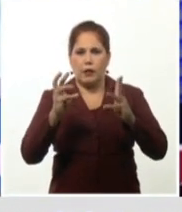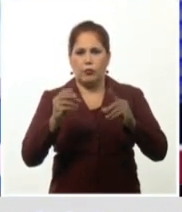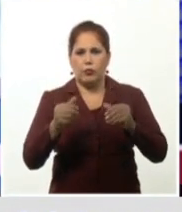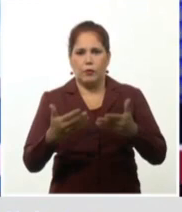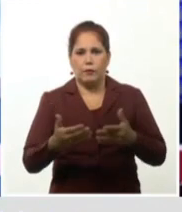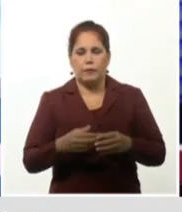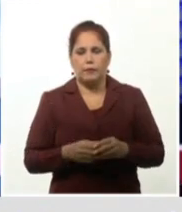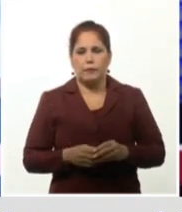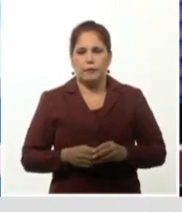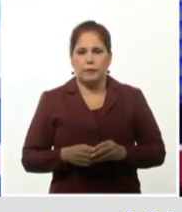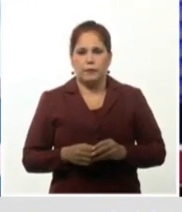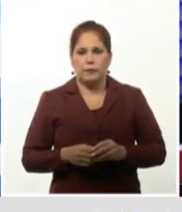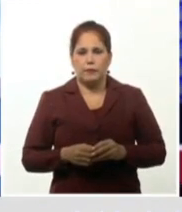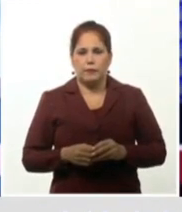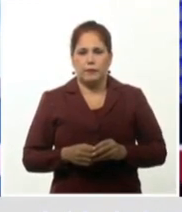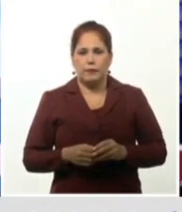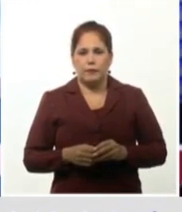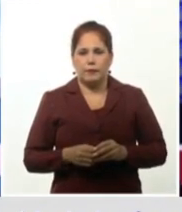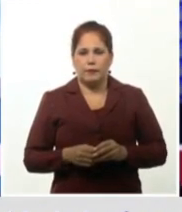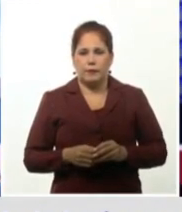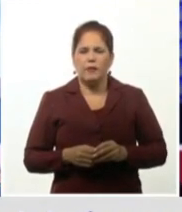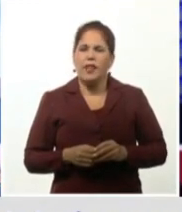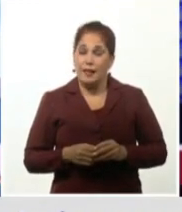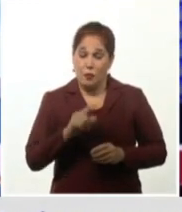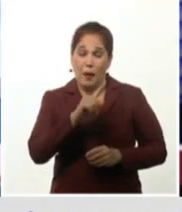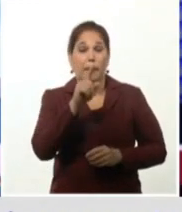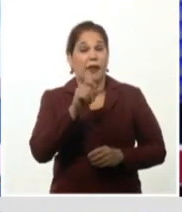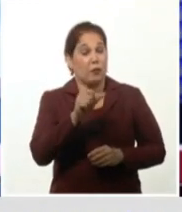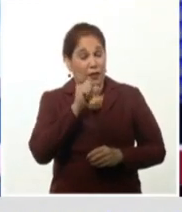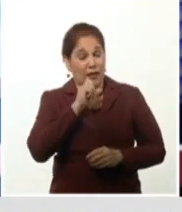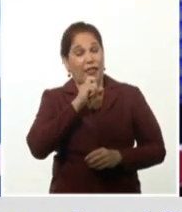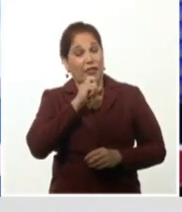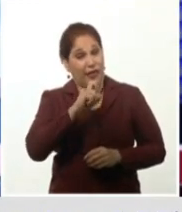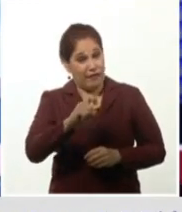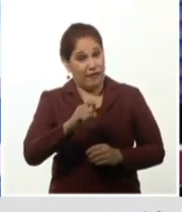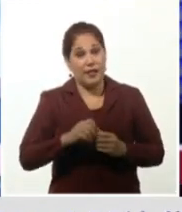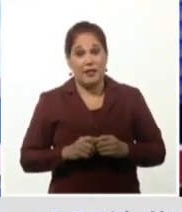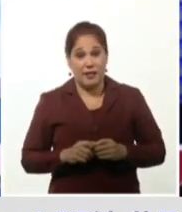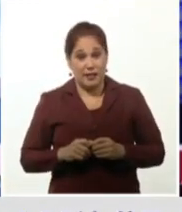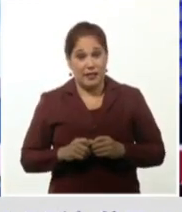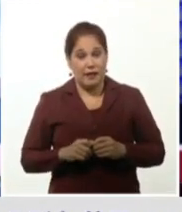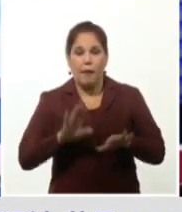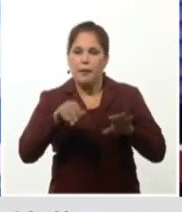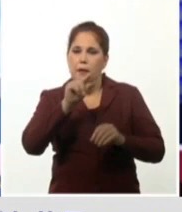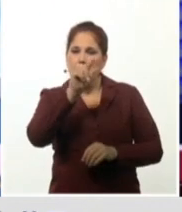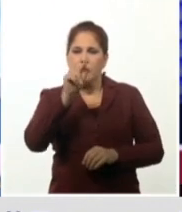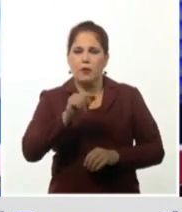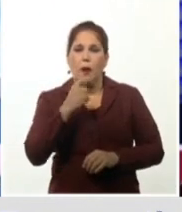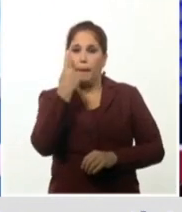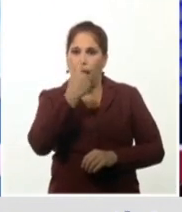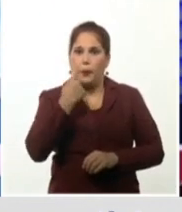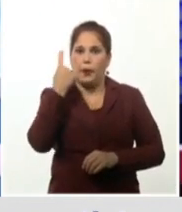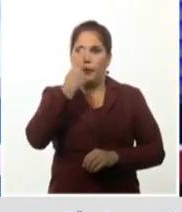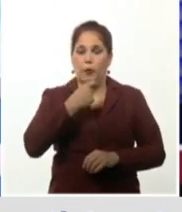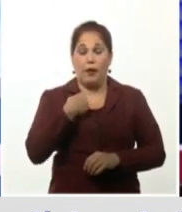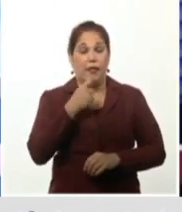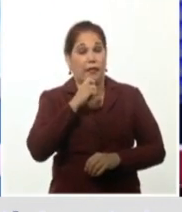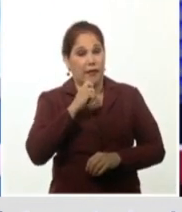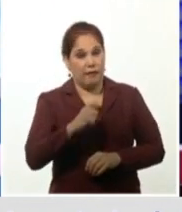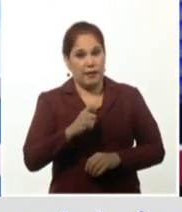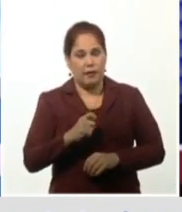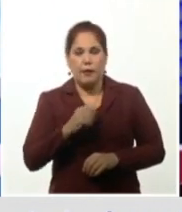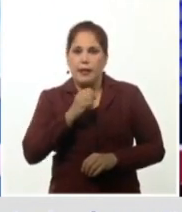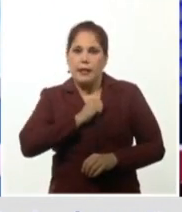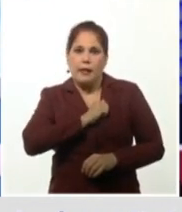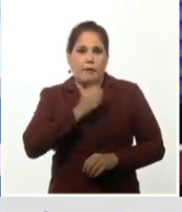Sí, esa es una pregunta que también nos hacen muchísimas personas, porque todo el mundo, bueno, quiere saber.